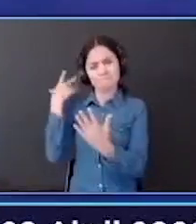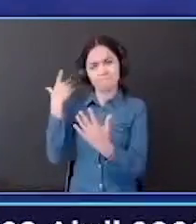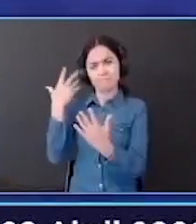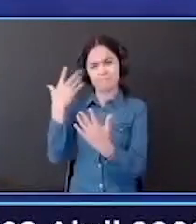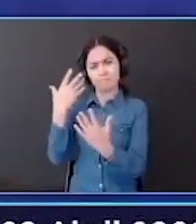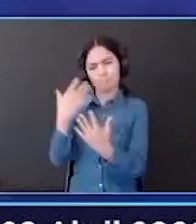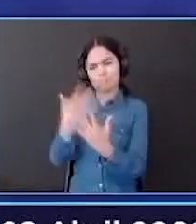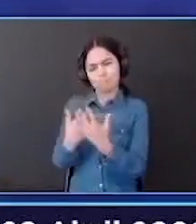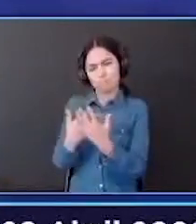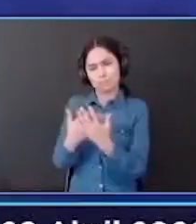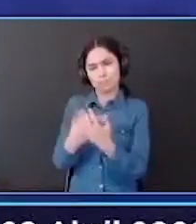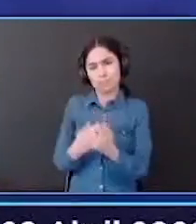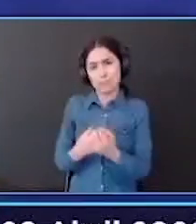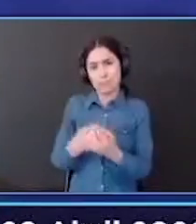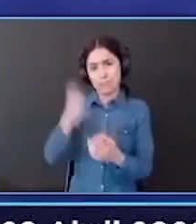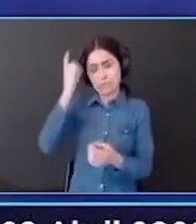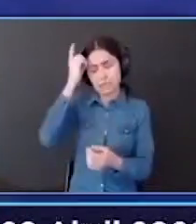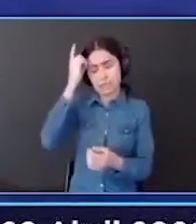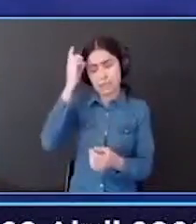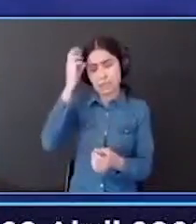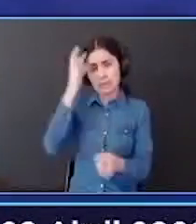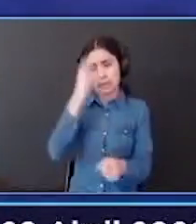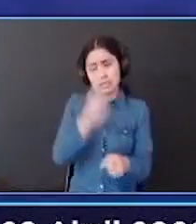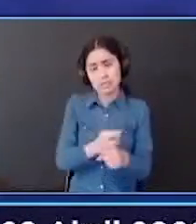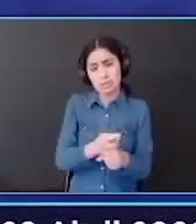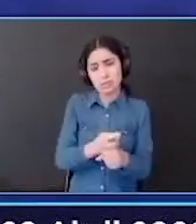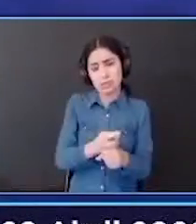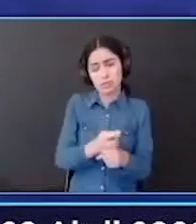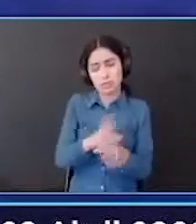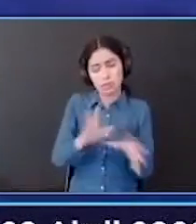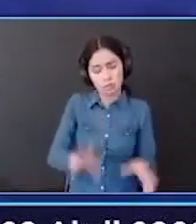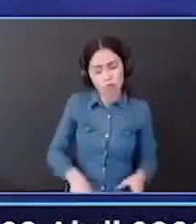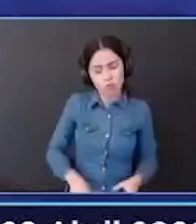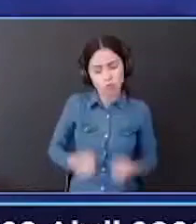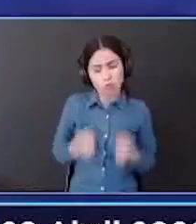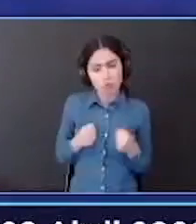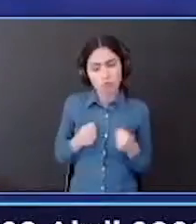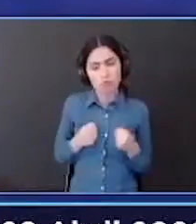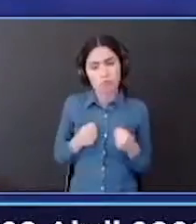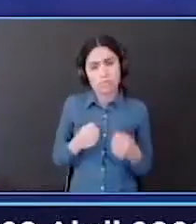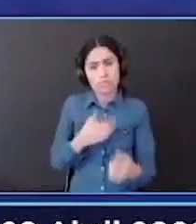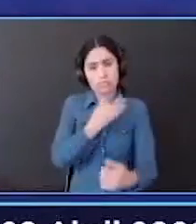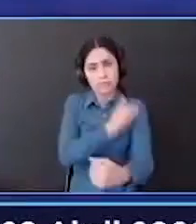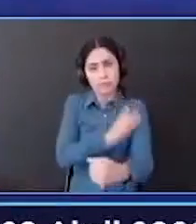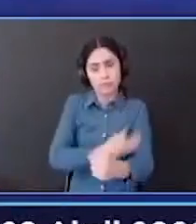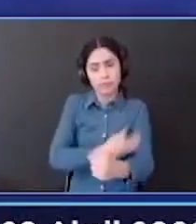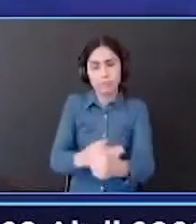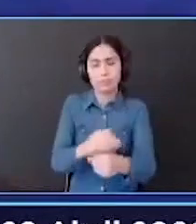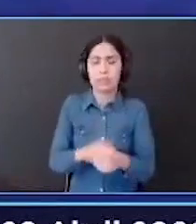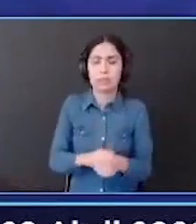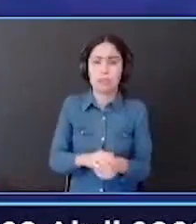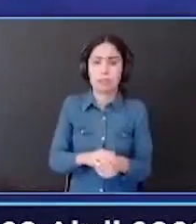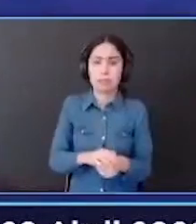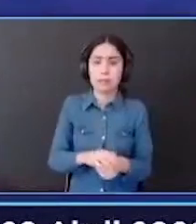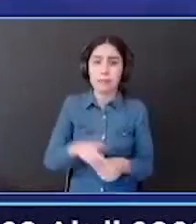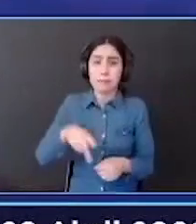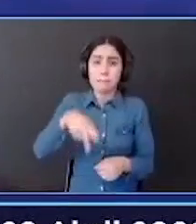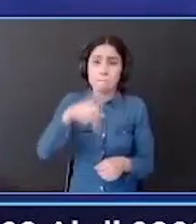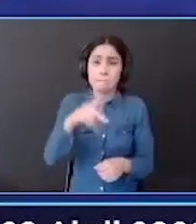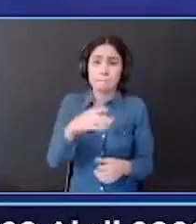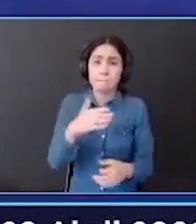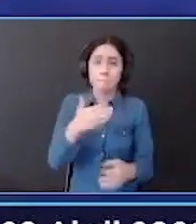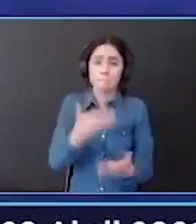la Dirección de Fortalecimiento Familiar del DIF estatal, y con la llegada de esta